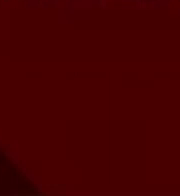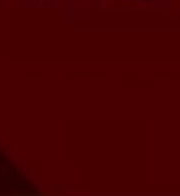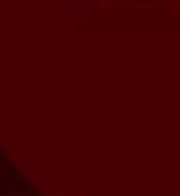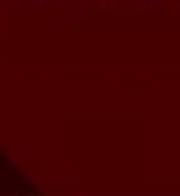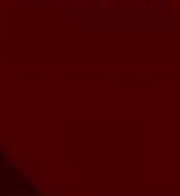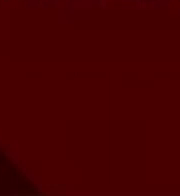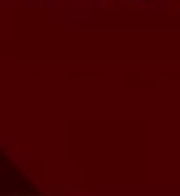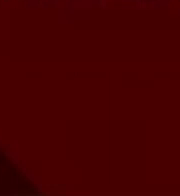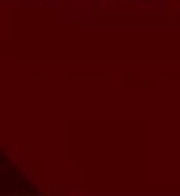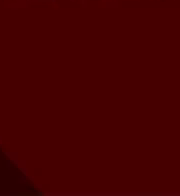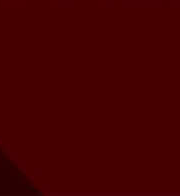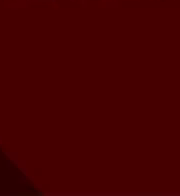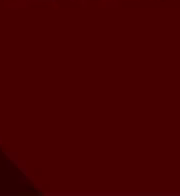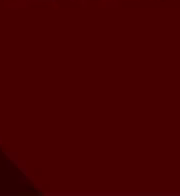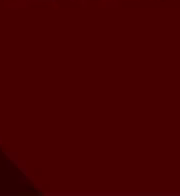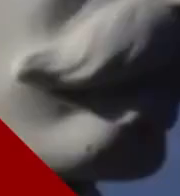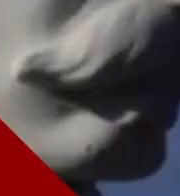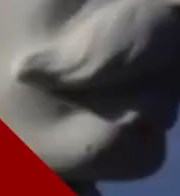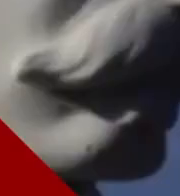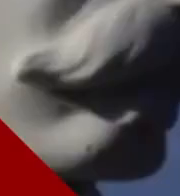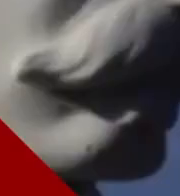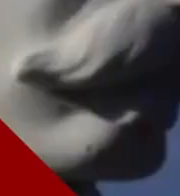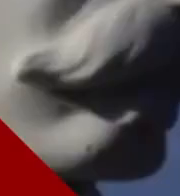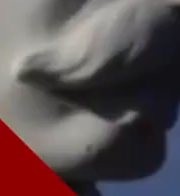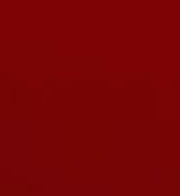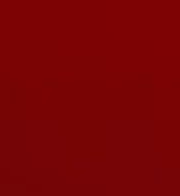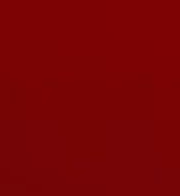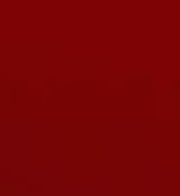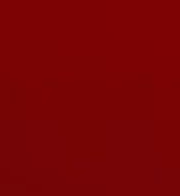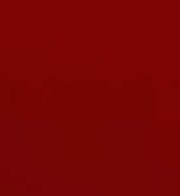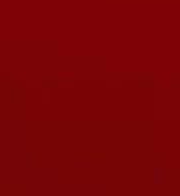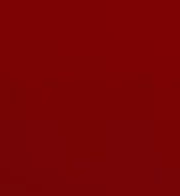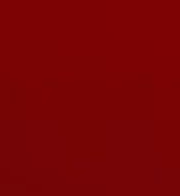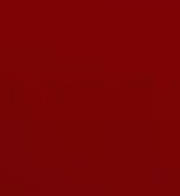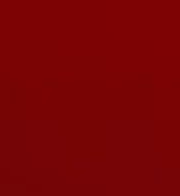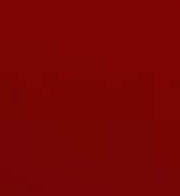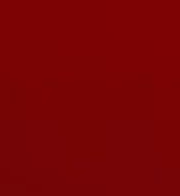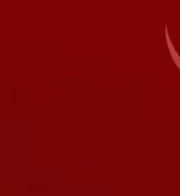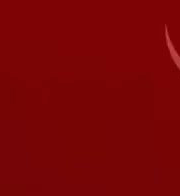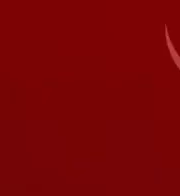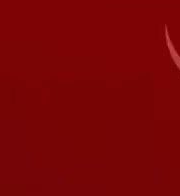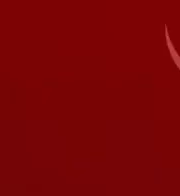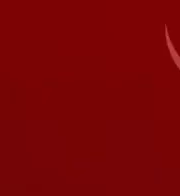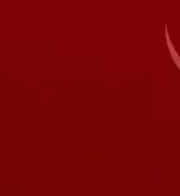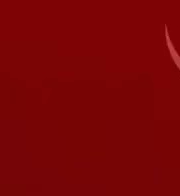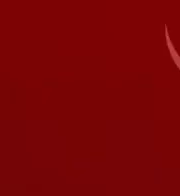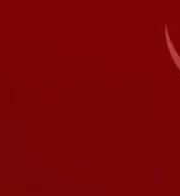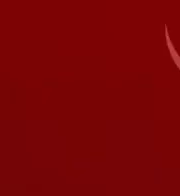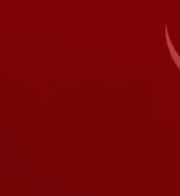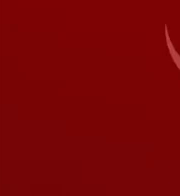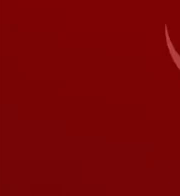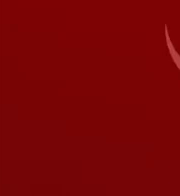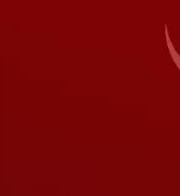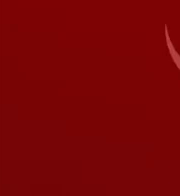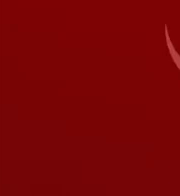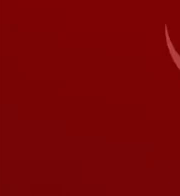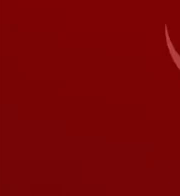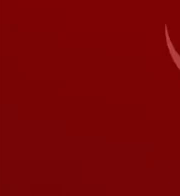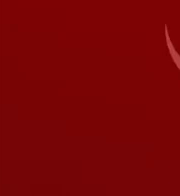A un plan obedece nuestro enemigo: enconarnos, dispersarnos,